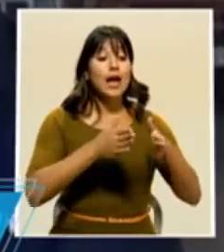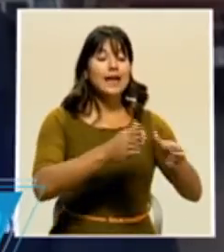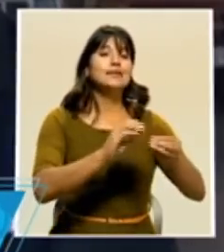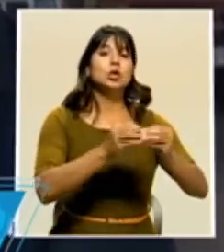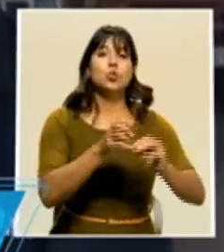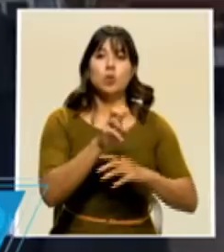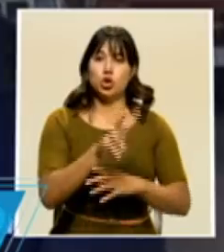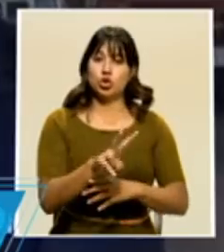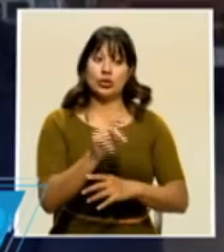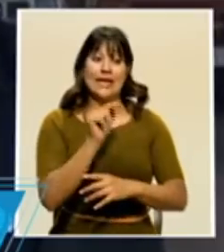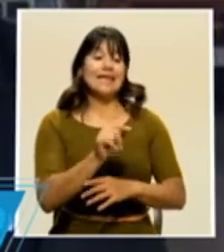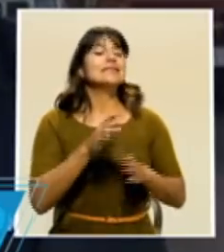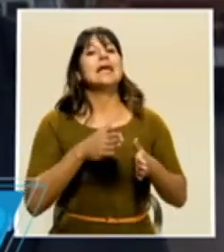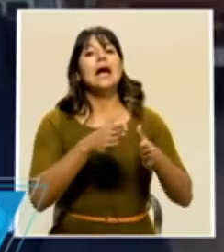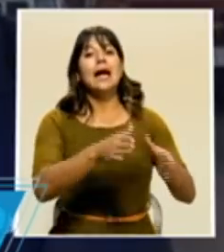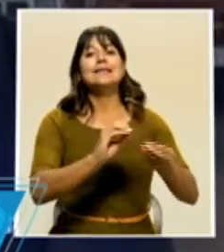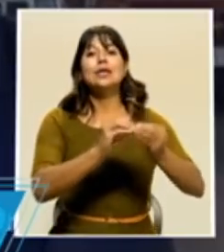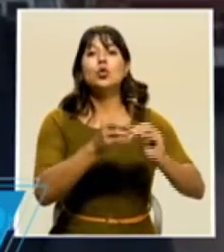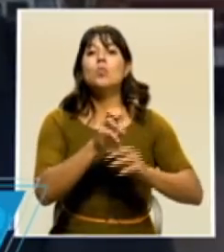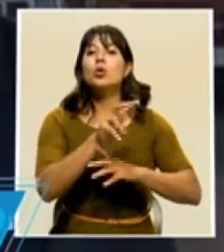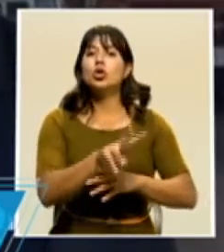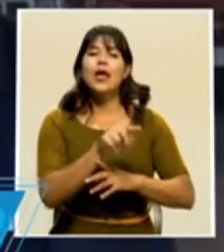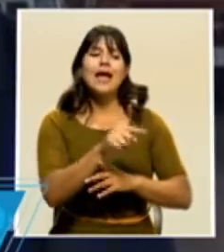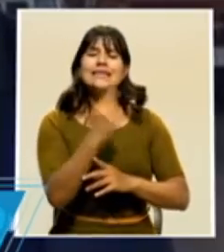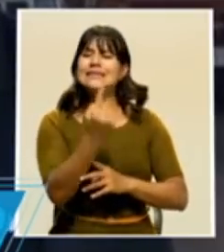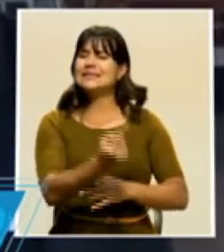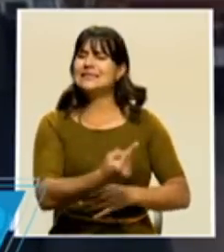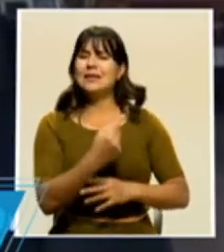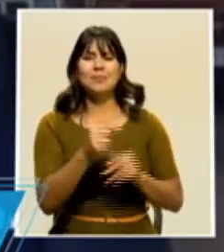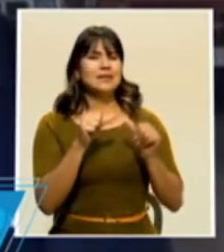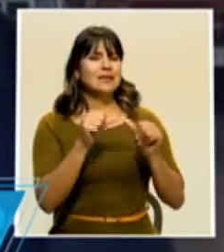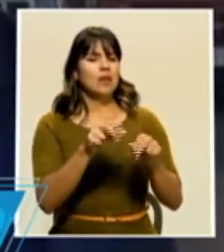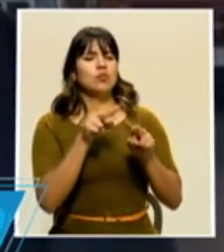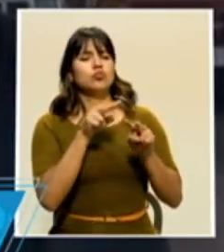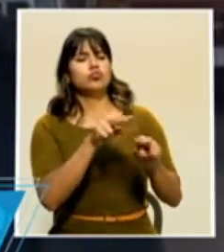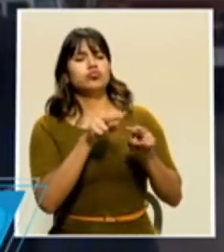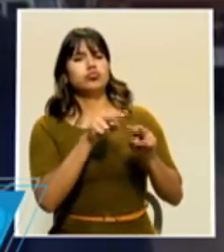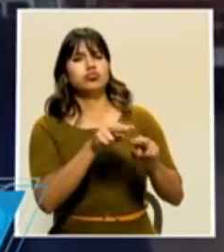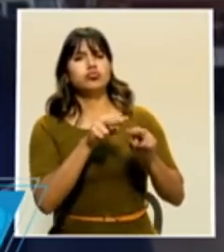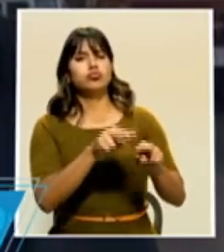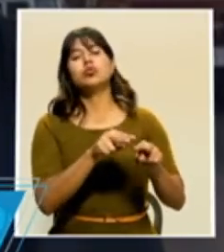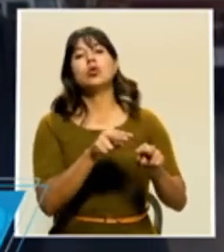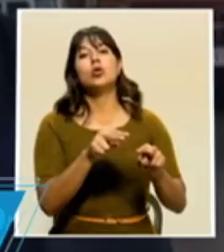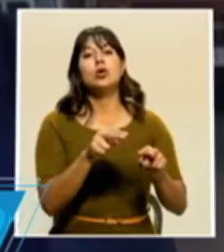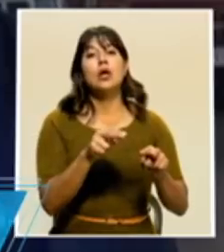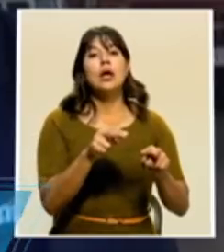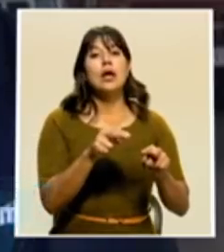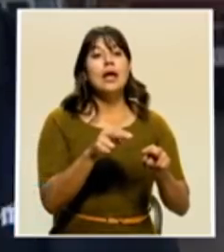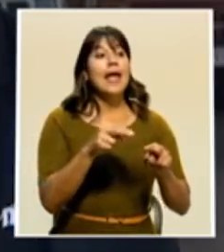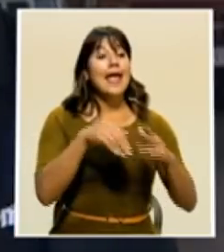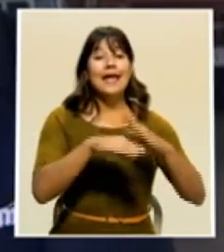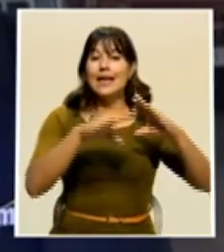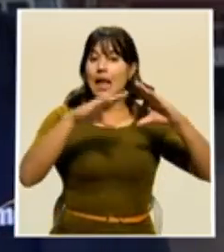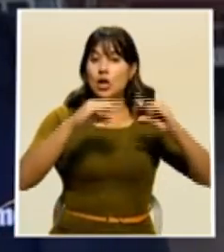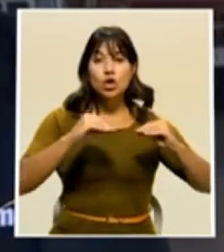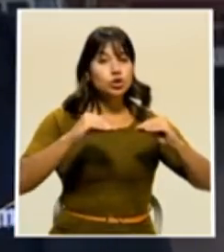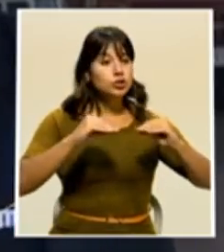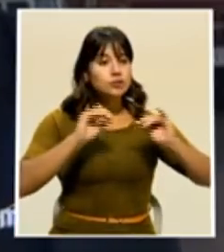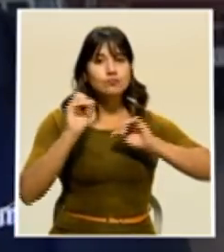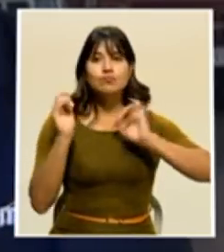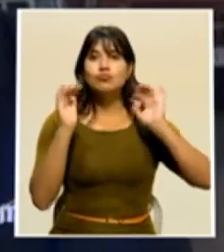2 en el sector de División siempre va a estar muy vigilada, tiene una vigilancia de noche constante y